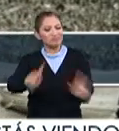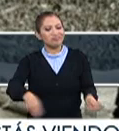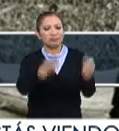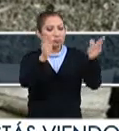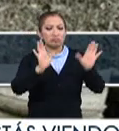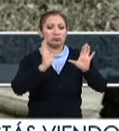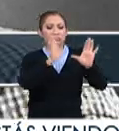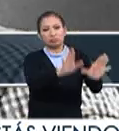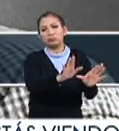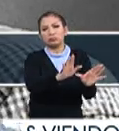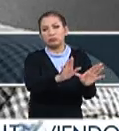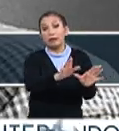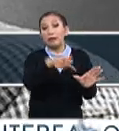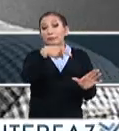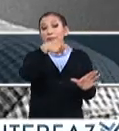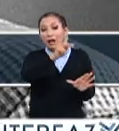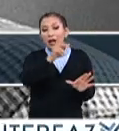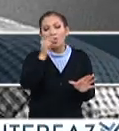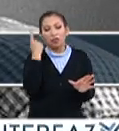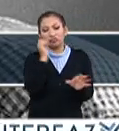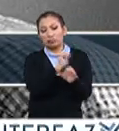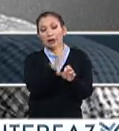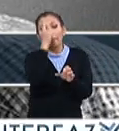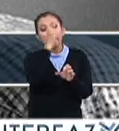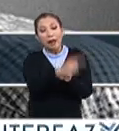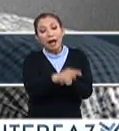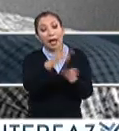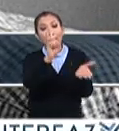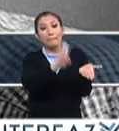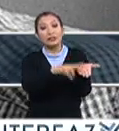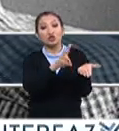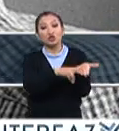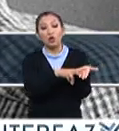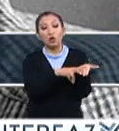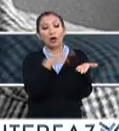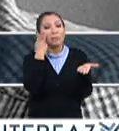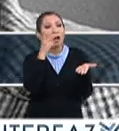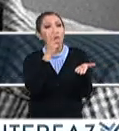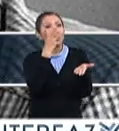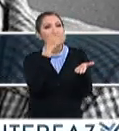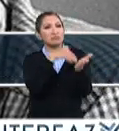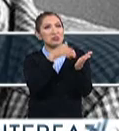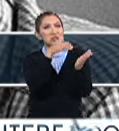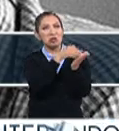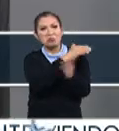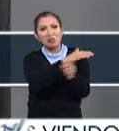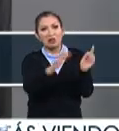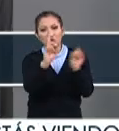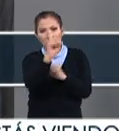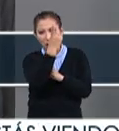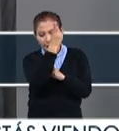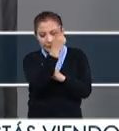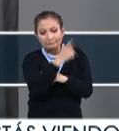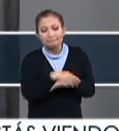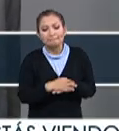venderla, pero simplemente para ponerle un precio, que son como $3,5 millones de